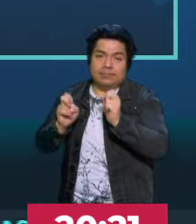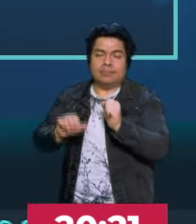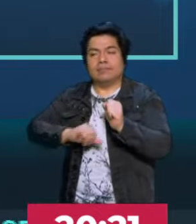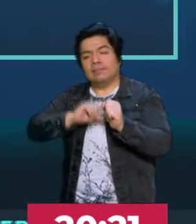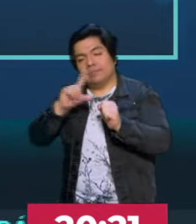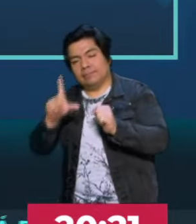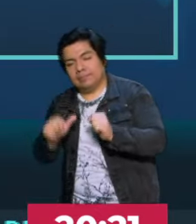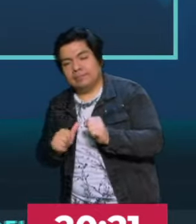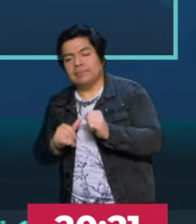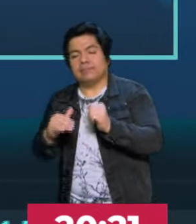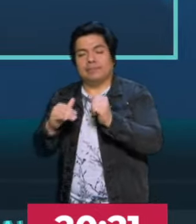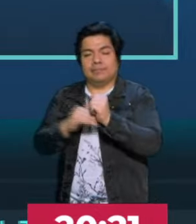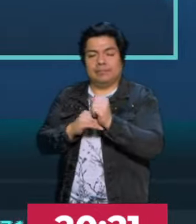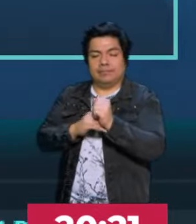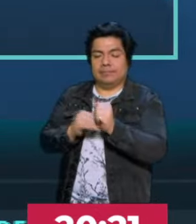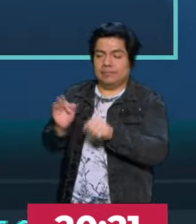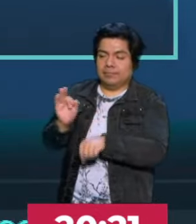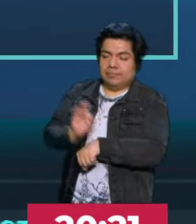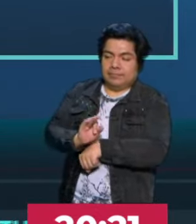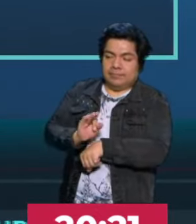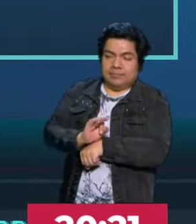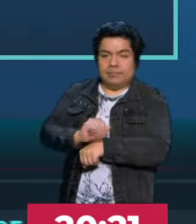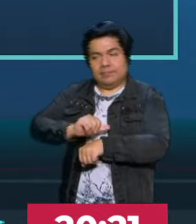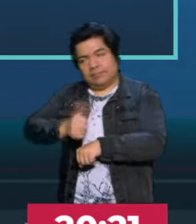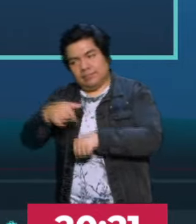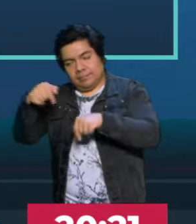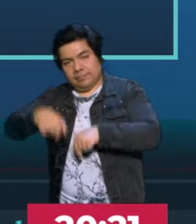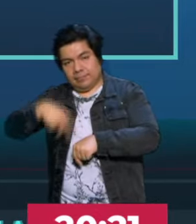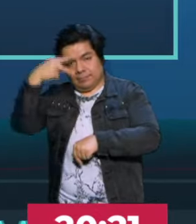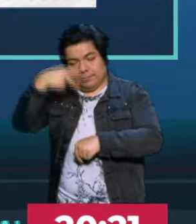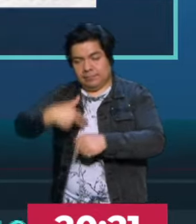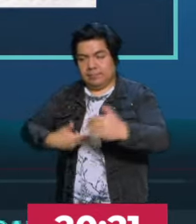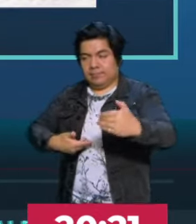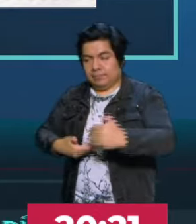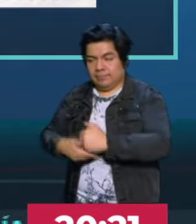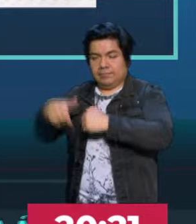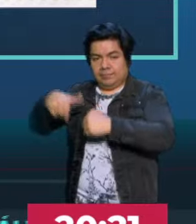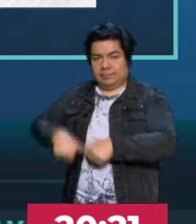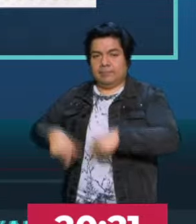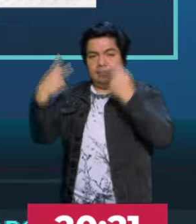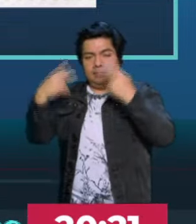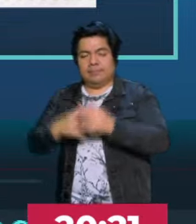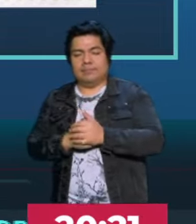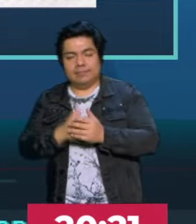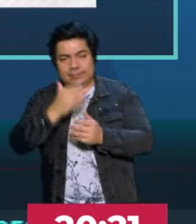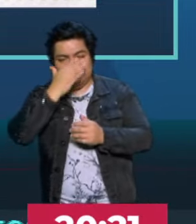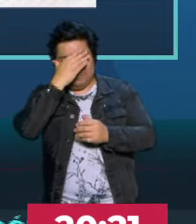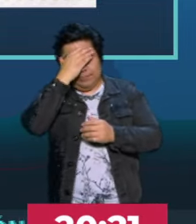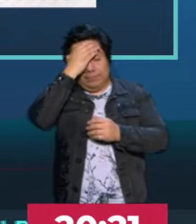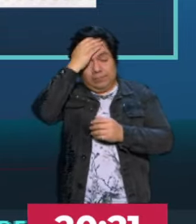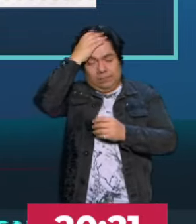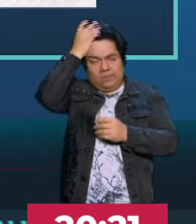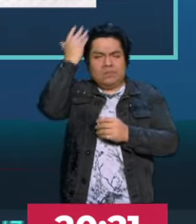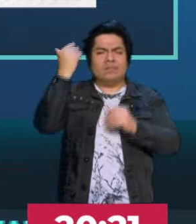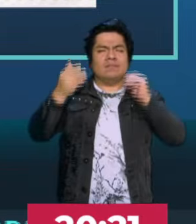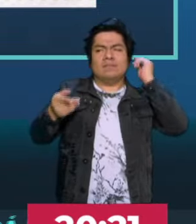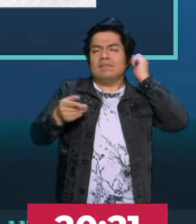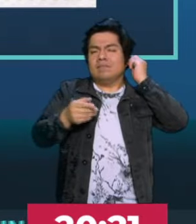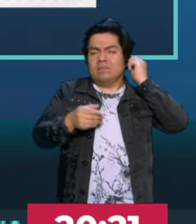se disfraza de otra mercancía y se mete al país para la comercialización. Lo que estamos viendo con